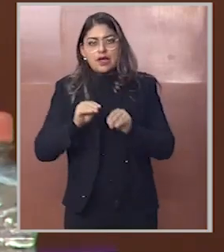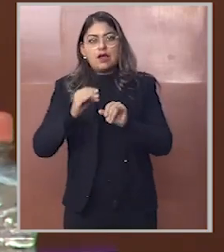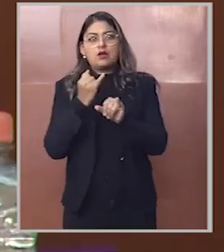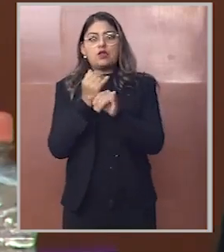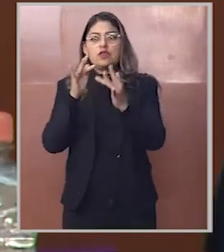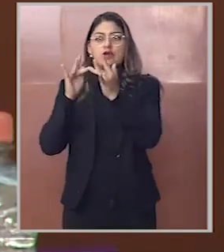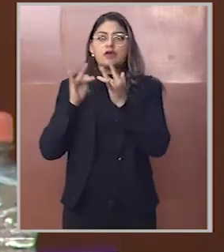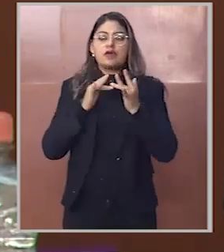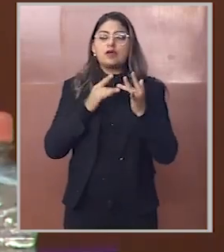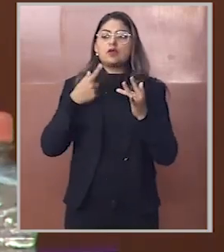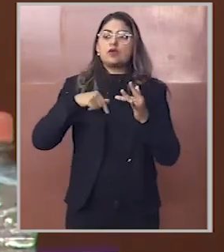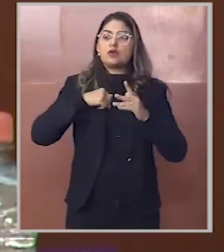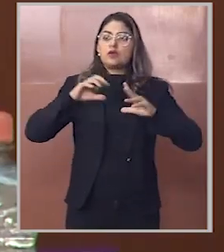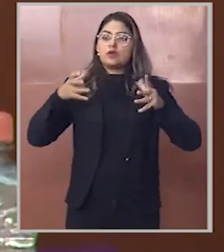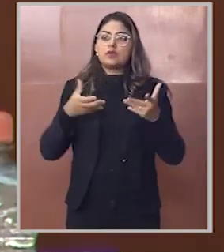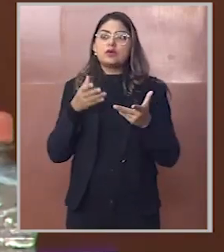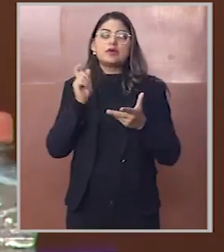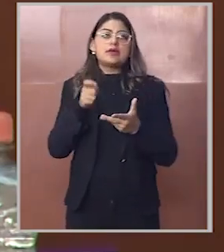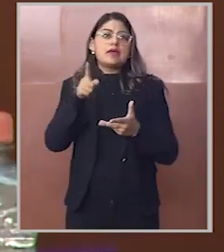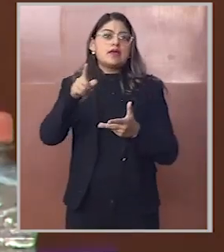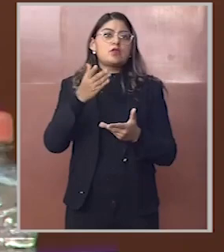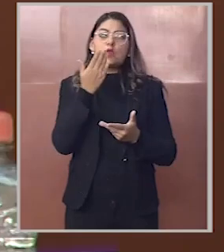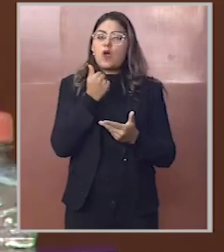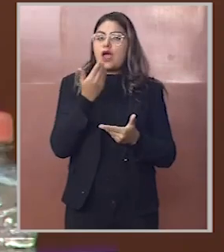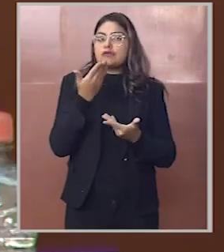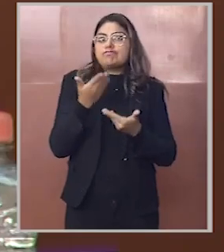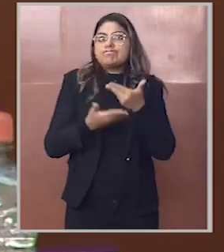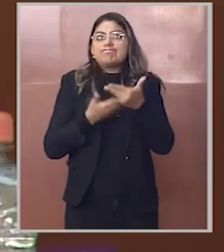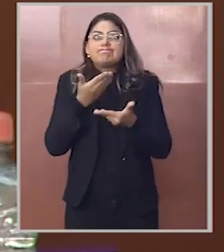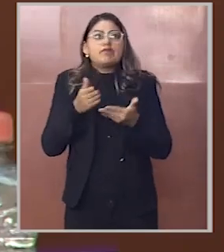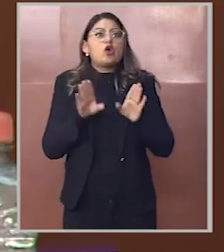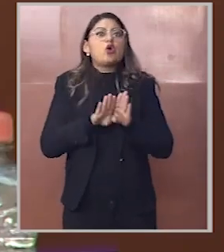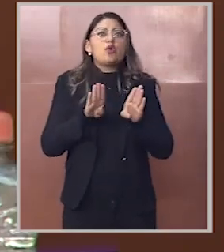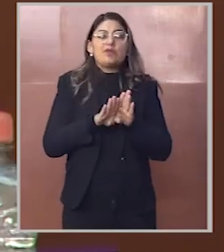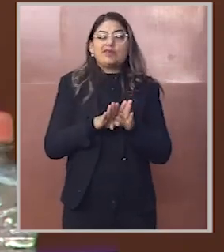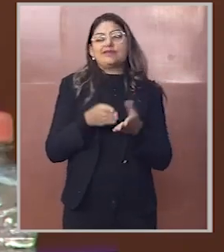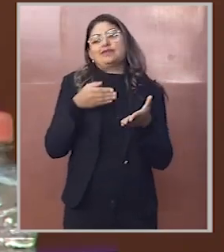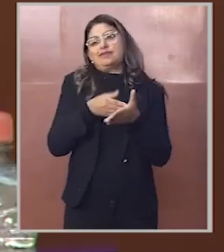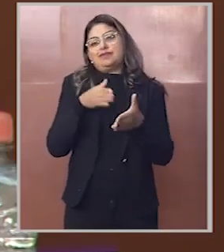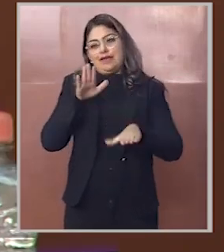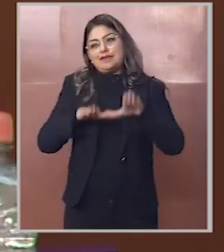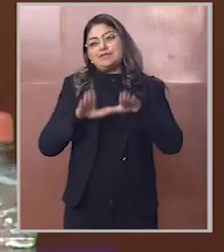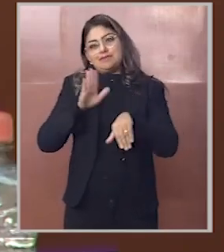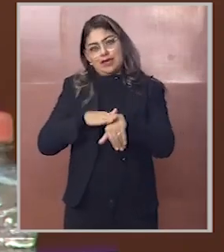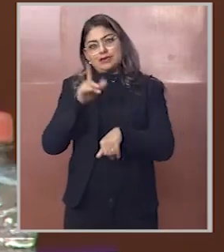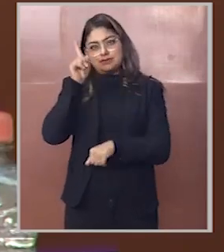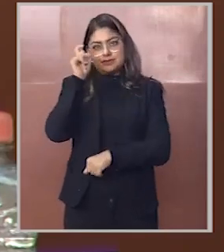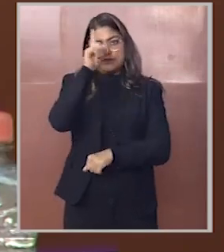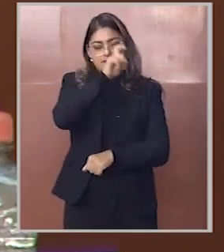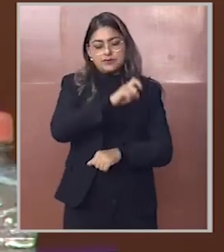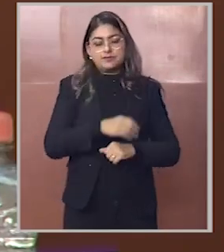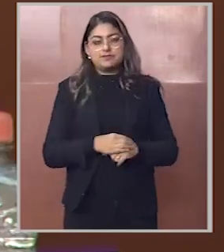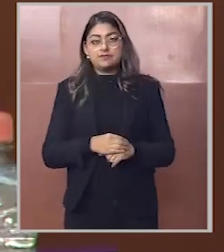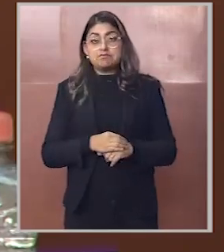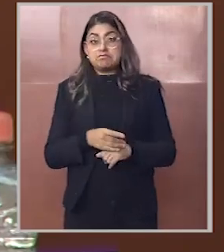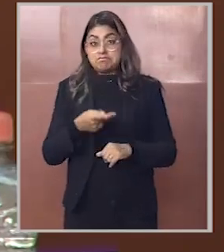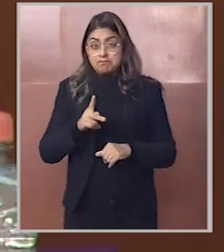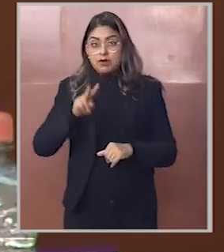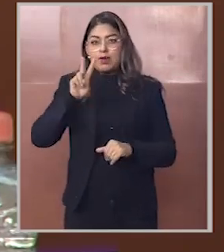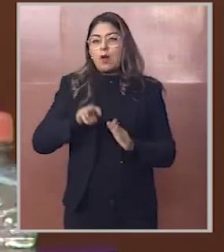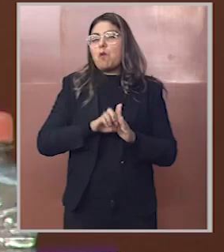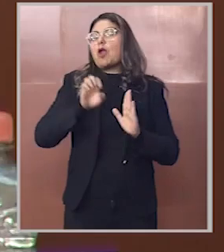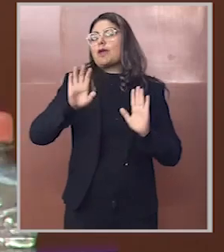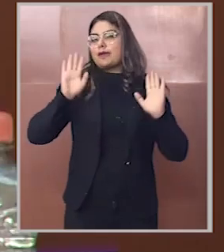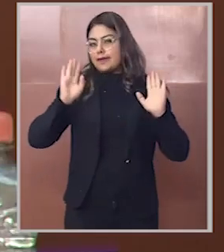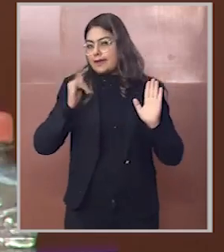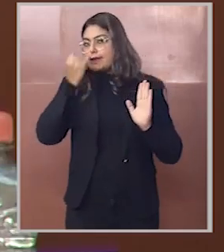servicios Pues resulta todavía más complicado eh Y bueno Esto tomando en cuenta que todos supiéramos utilizar todas las herramientas